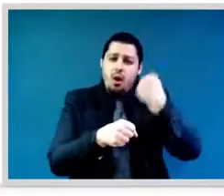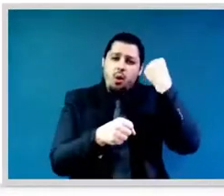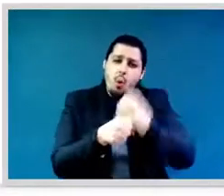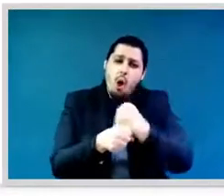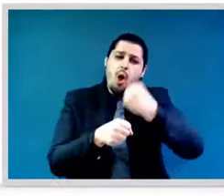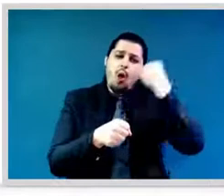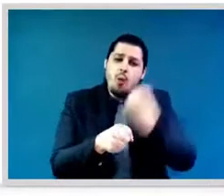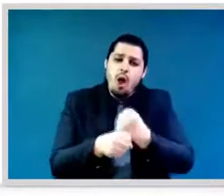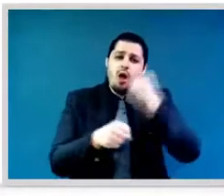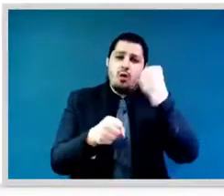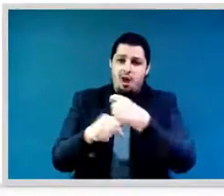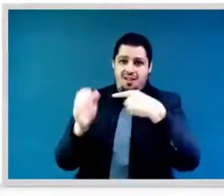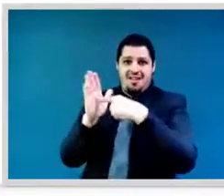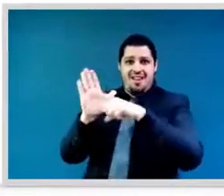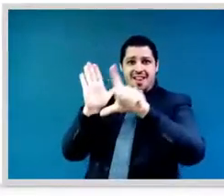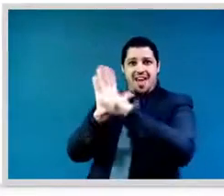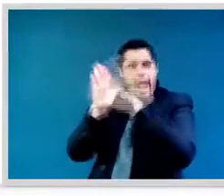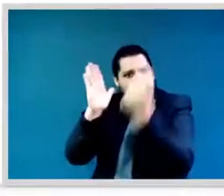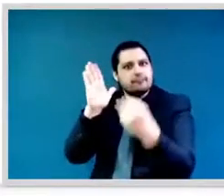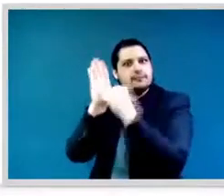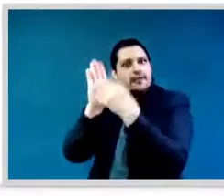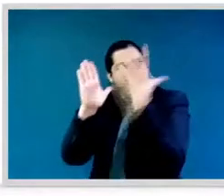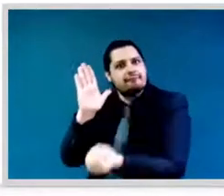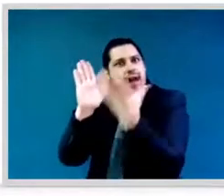y cuando se ha